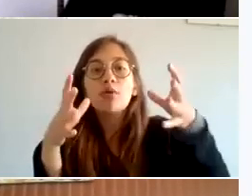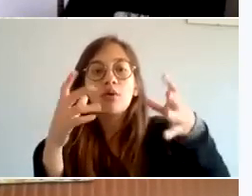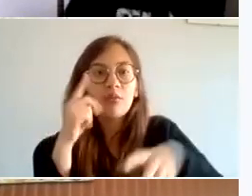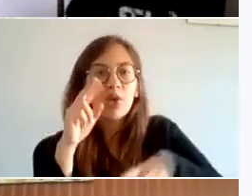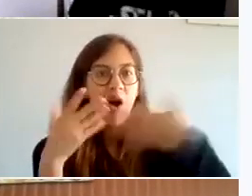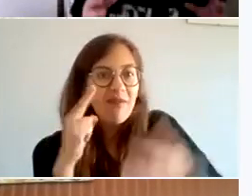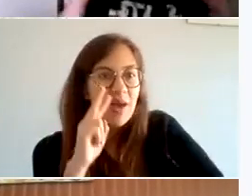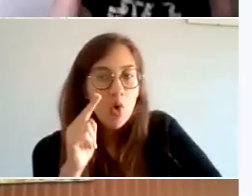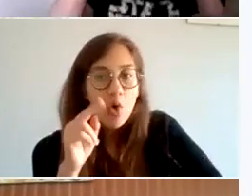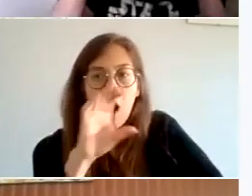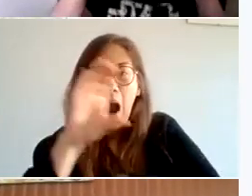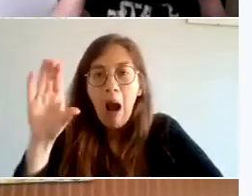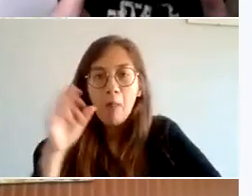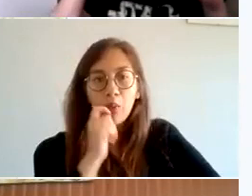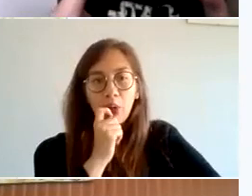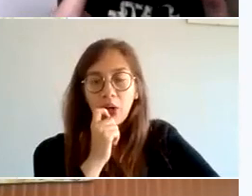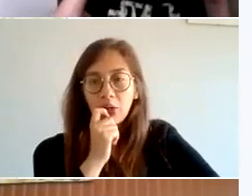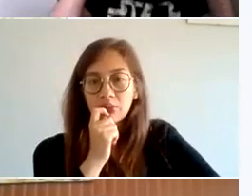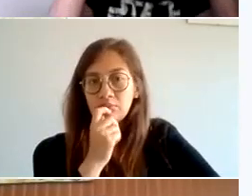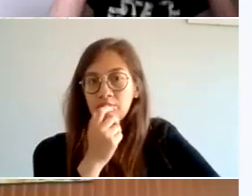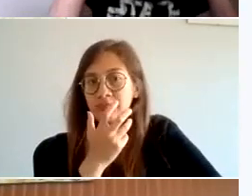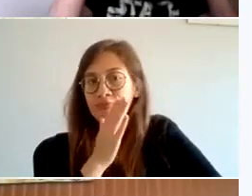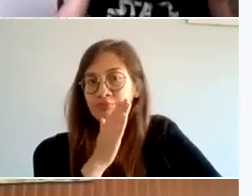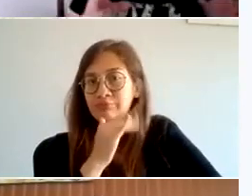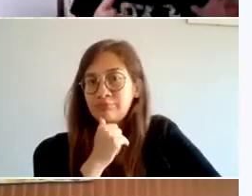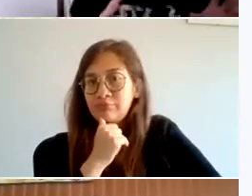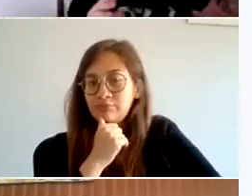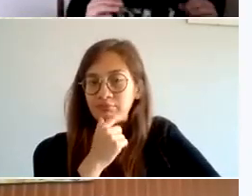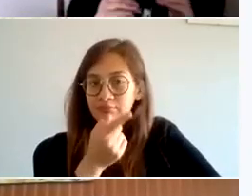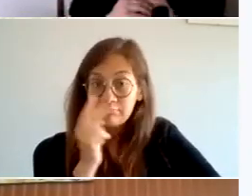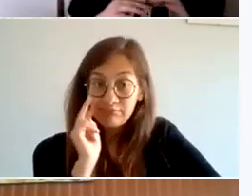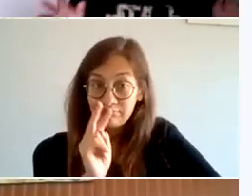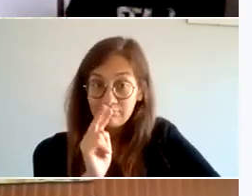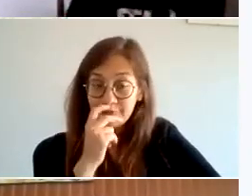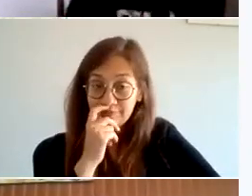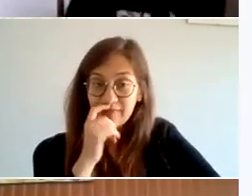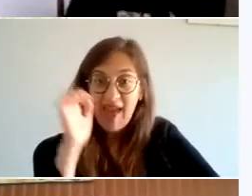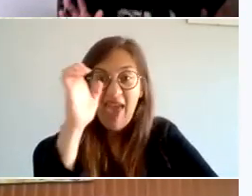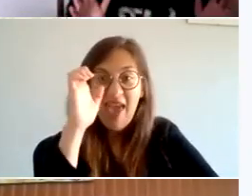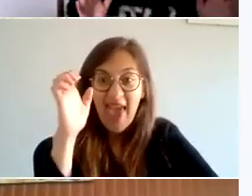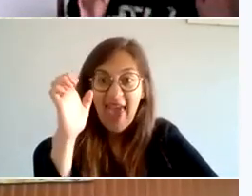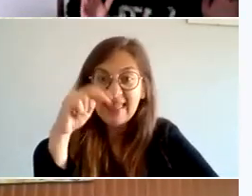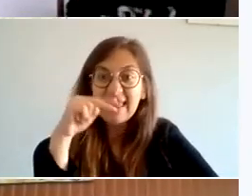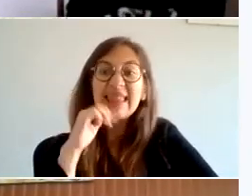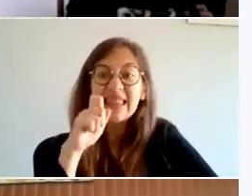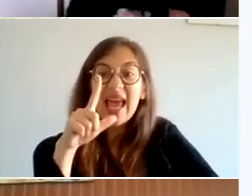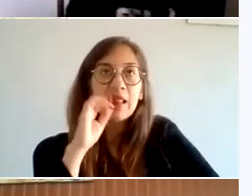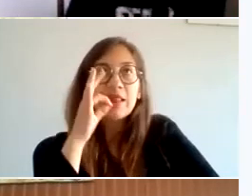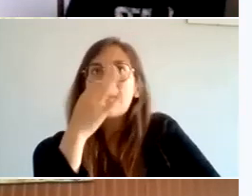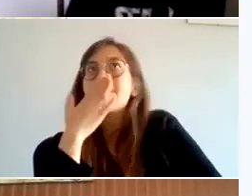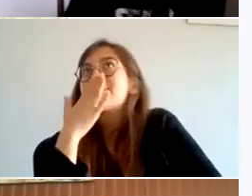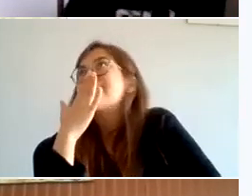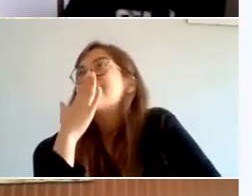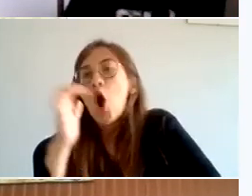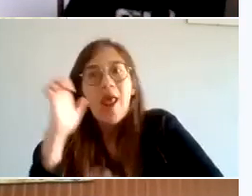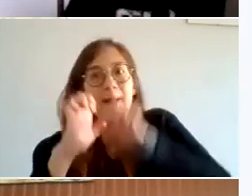en las ciudades ya hay agujeros de conectividad, en las zonas rurales esto se ve exponencialmente. O sea, hay zonas que literalmente no